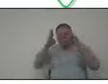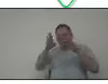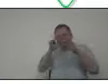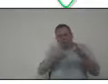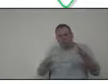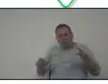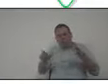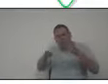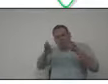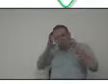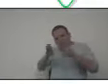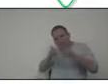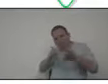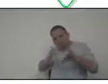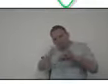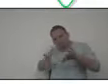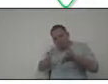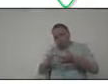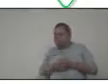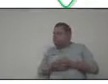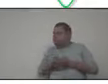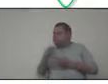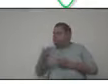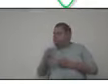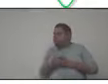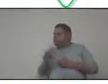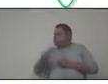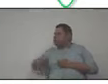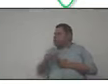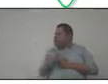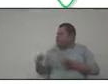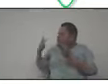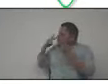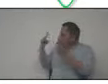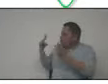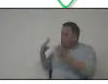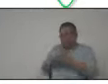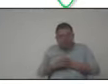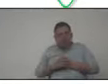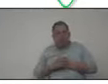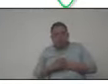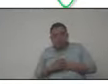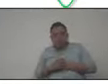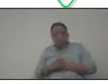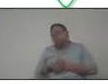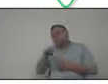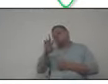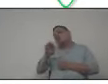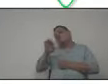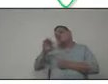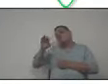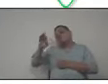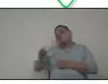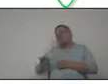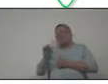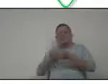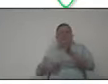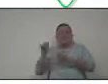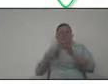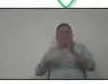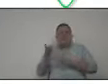usuarios. Entonces, como vemos, nosotros estamos el 90% en Casanare.